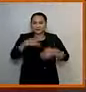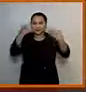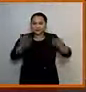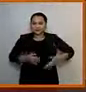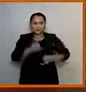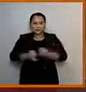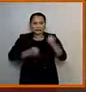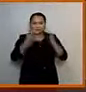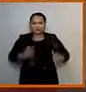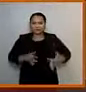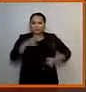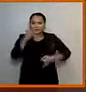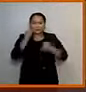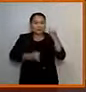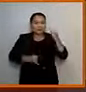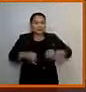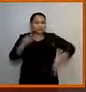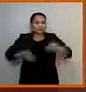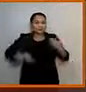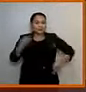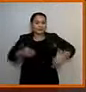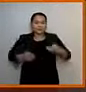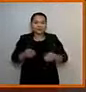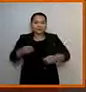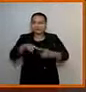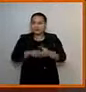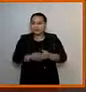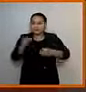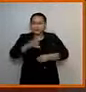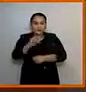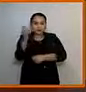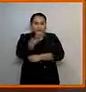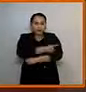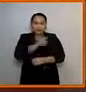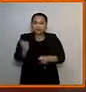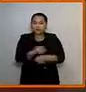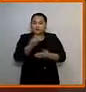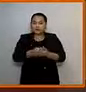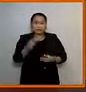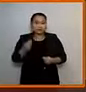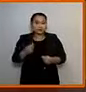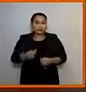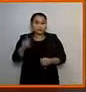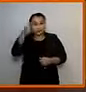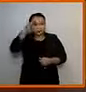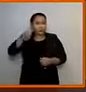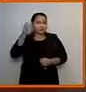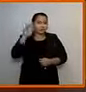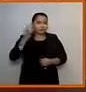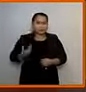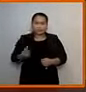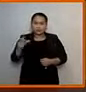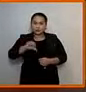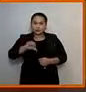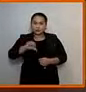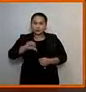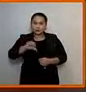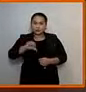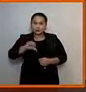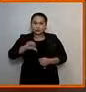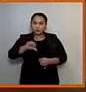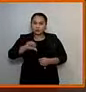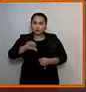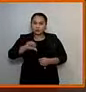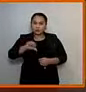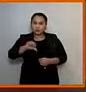Bienvenidos, padres, que alegre iniciar este día ganando mucho dinero. Les saluda Eloísa, hoy martes 8 de diciembre del 2020. Ya son